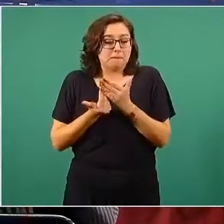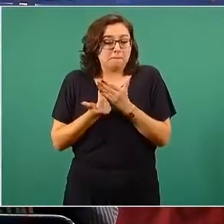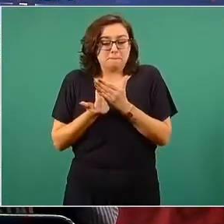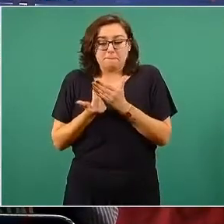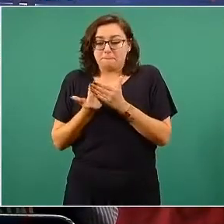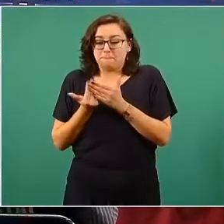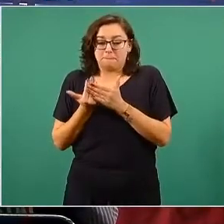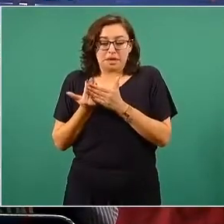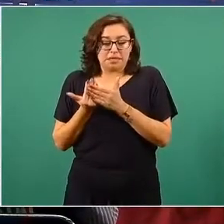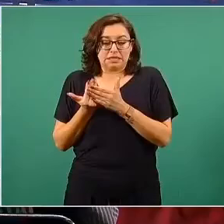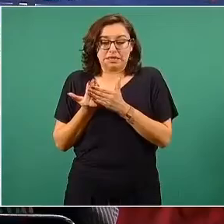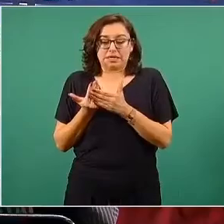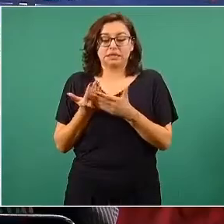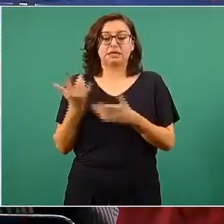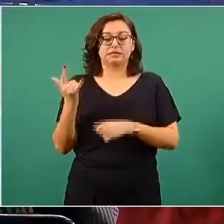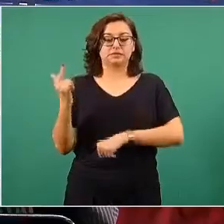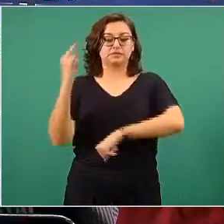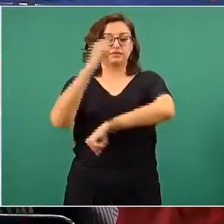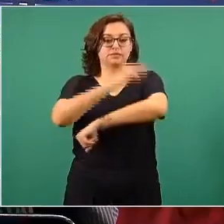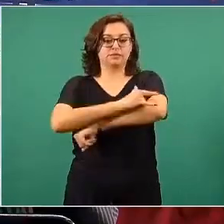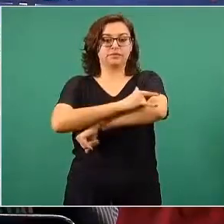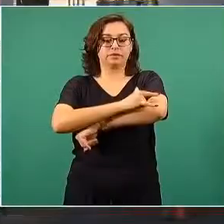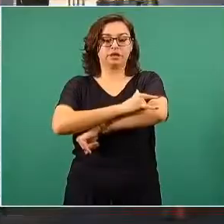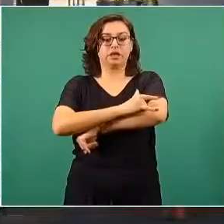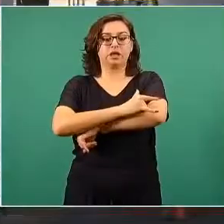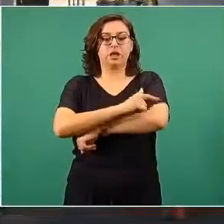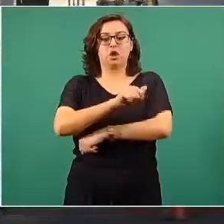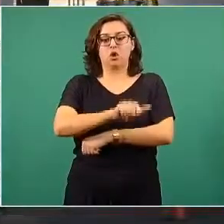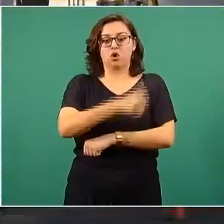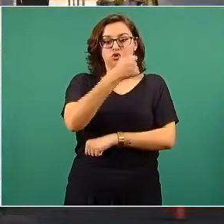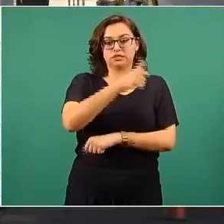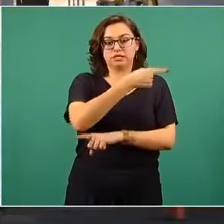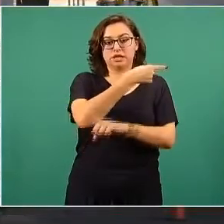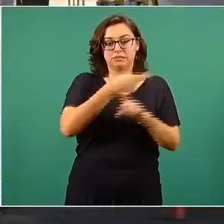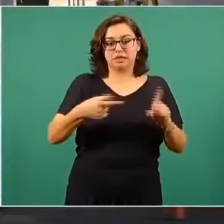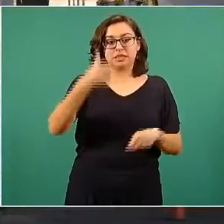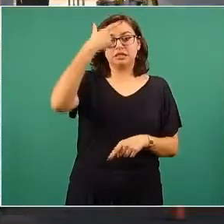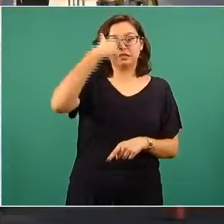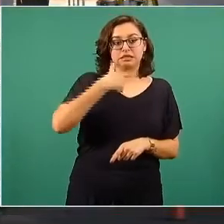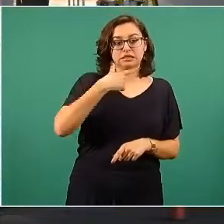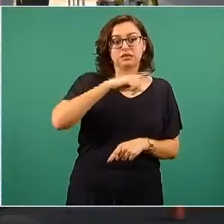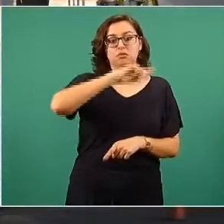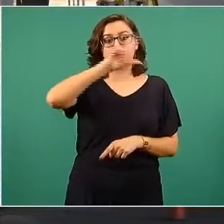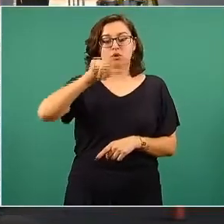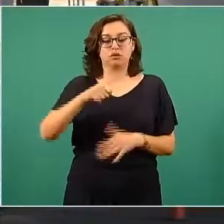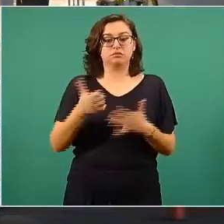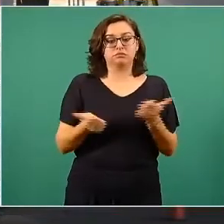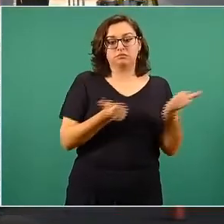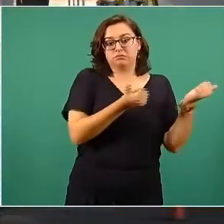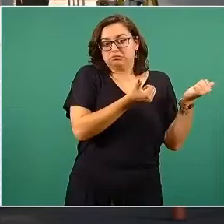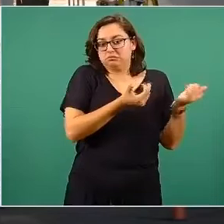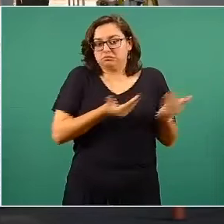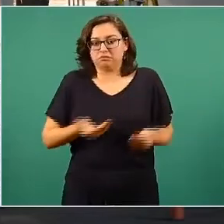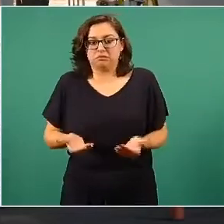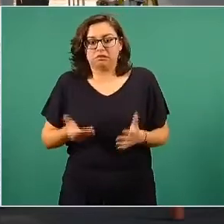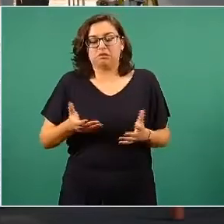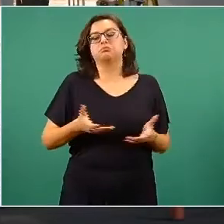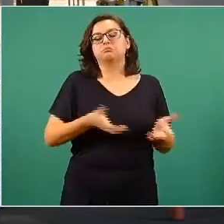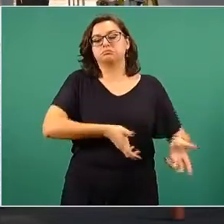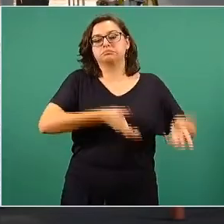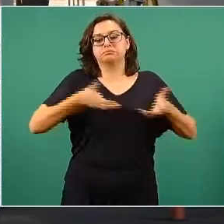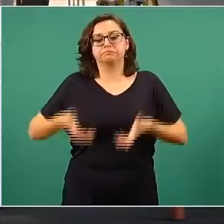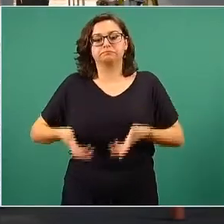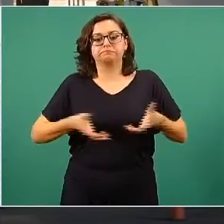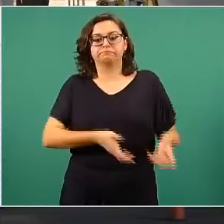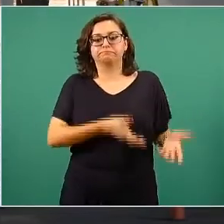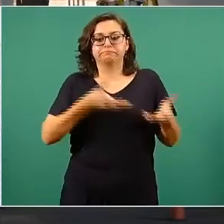hoy. El vuelo estaba programado a las 11:30 de la noche, llegó y en lo que desembarcaban ya era de madrugada, pero